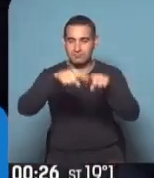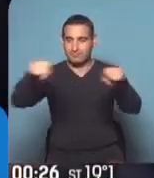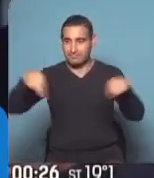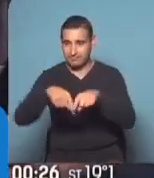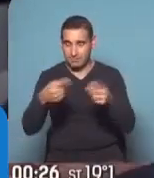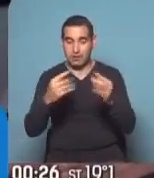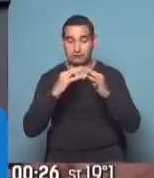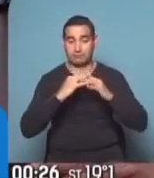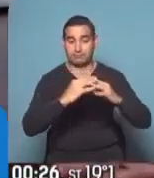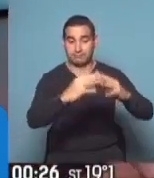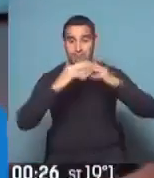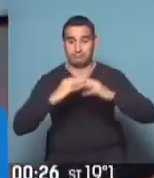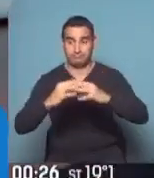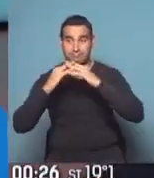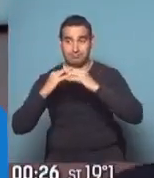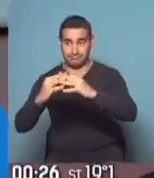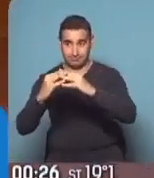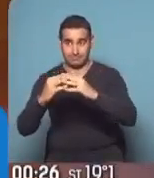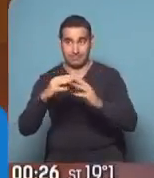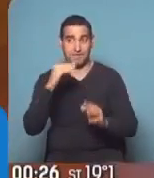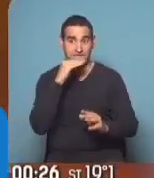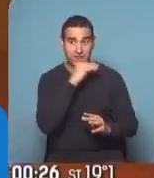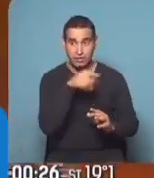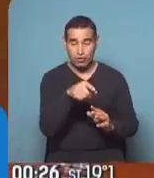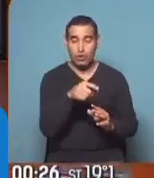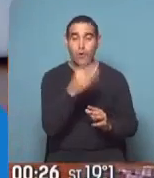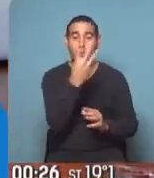Argentina plantadas con vid,